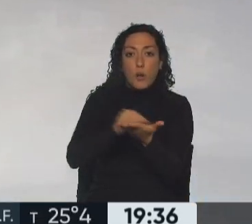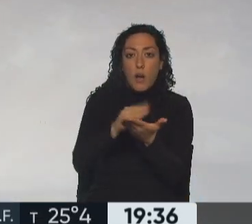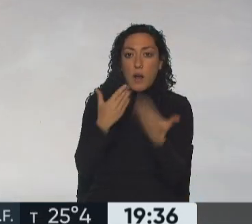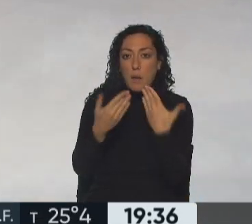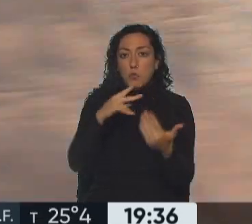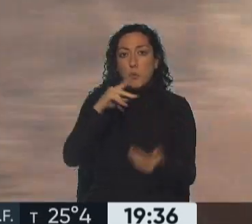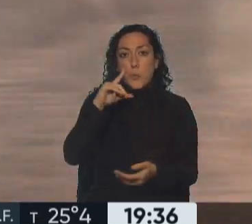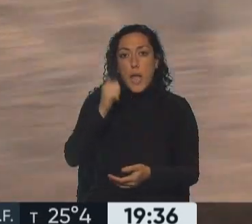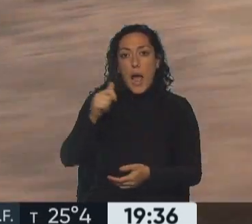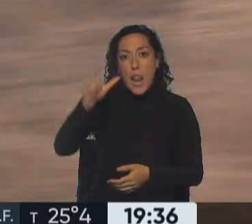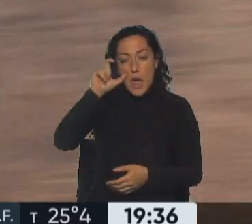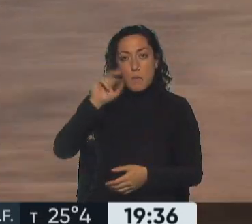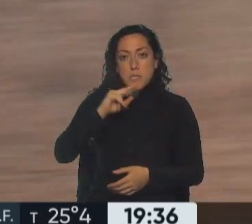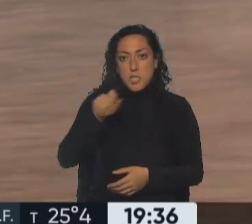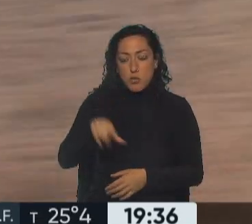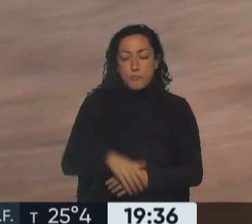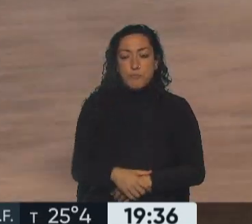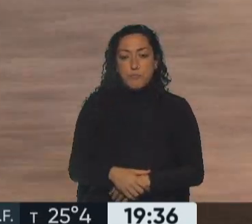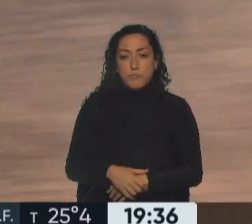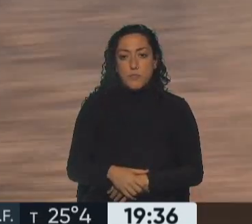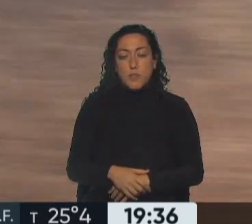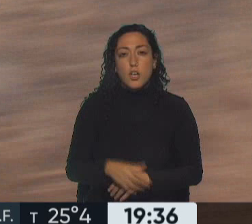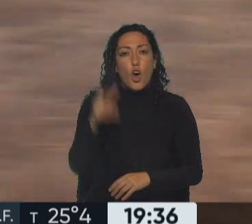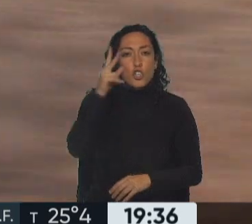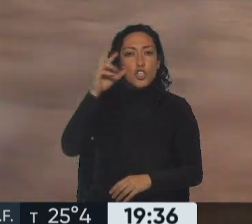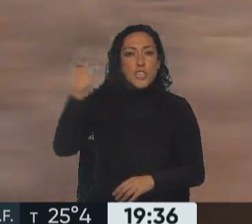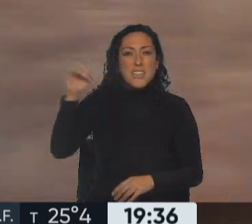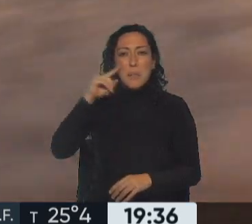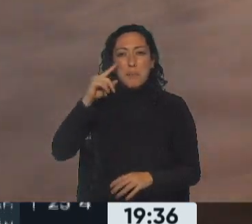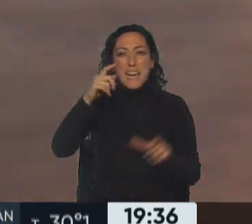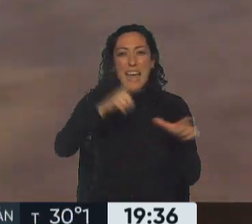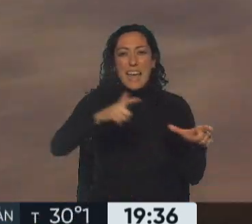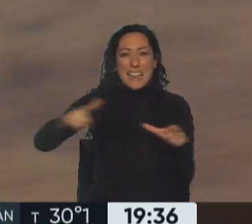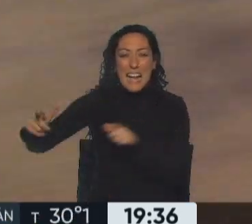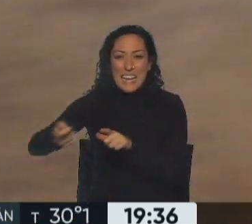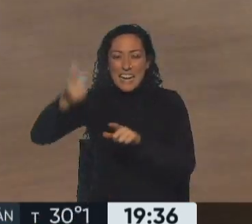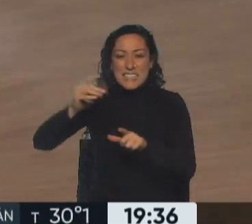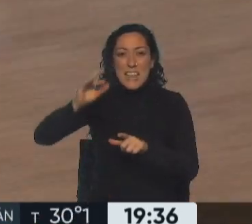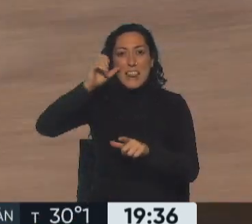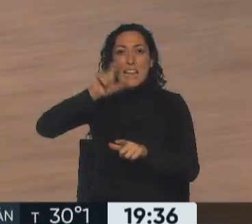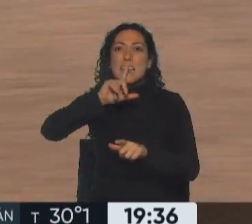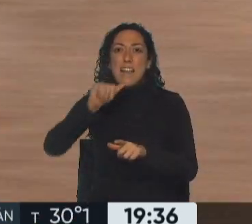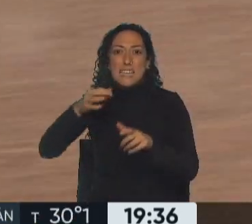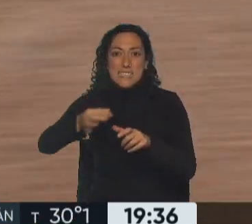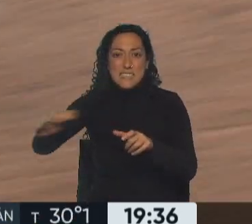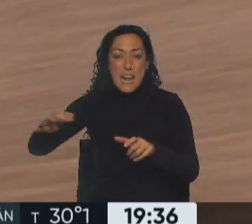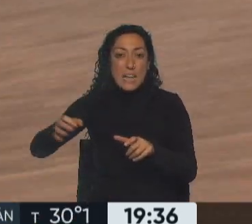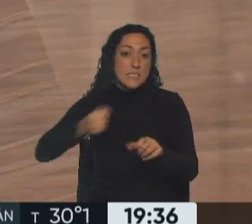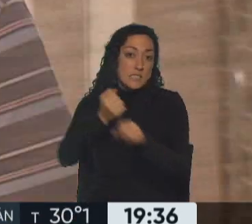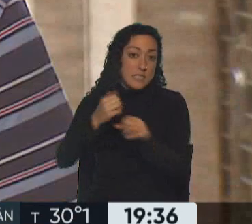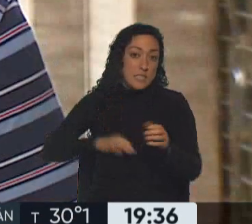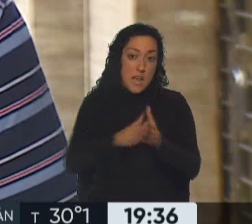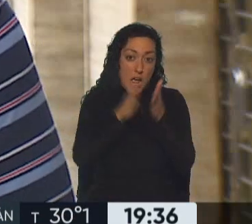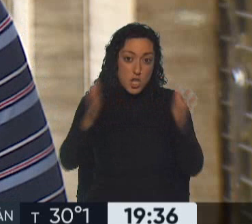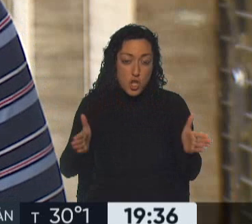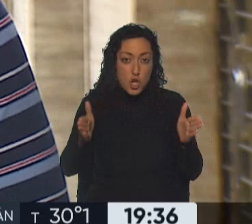Viale. Bueno, a pesar de que se han quemado casi 800.000 hectáreas de las islas del Delta en lo que va del año, no